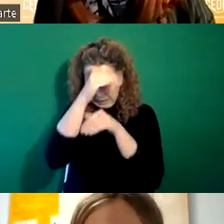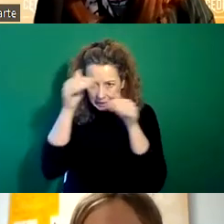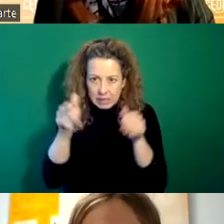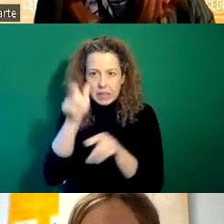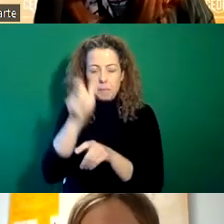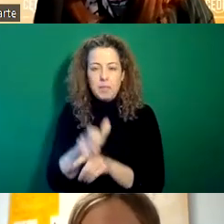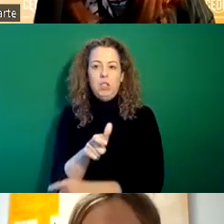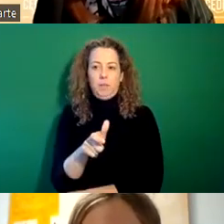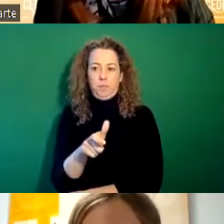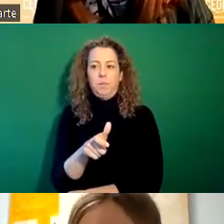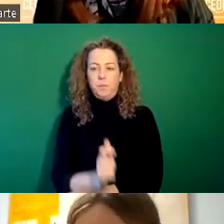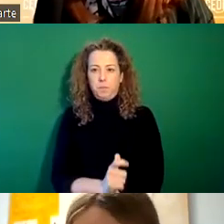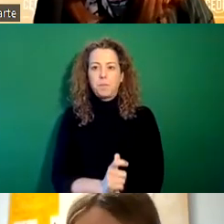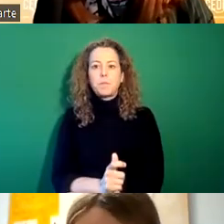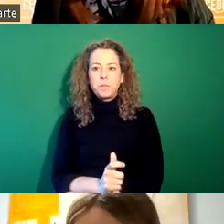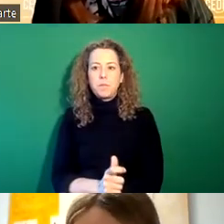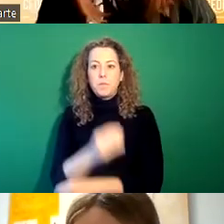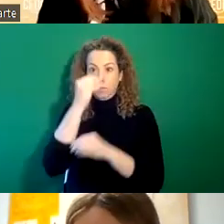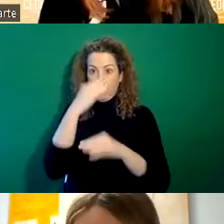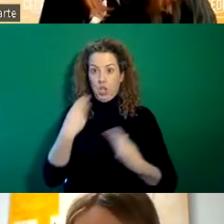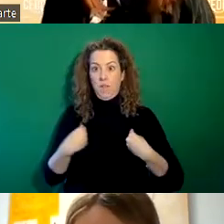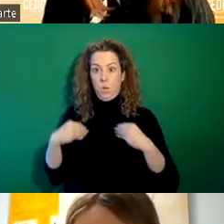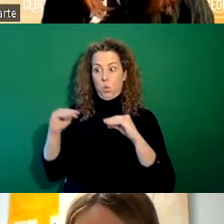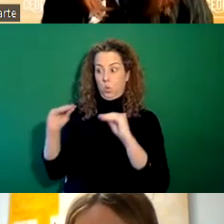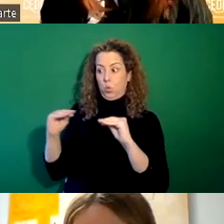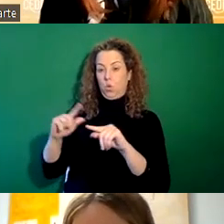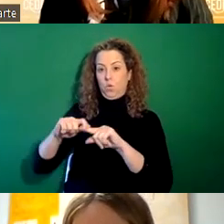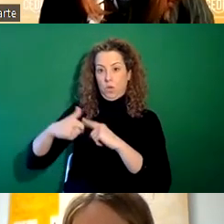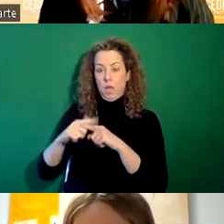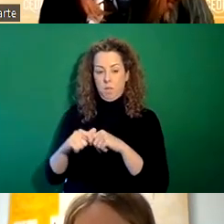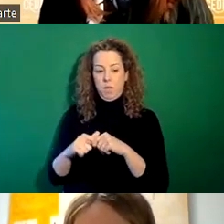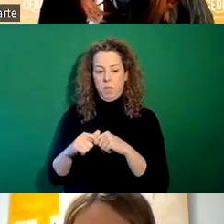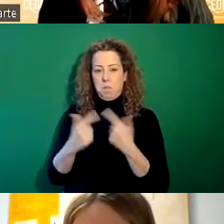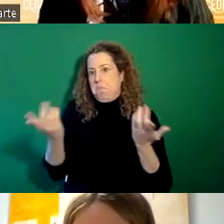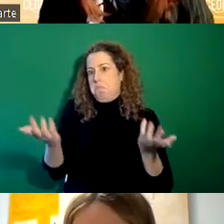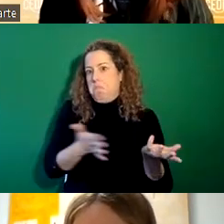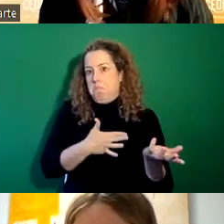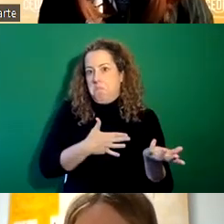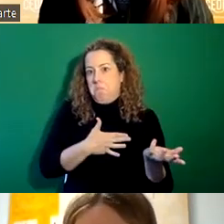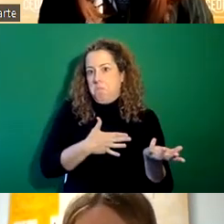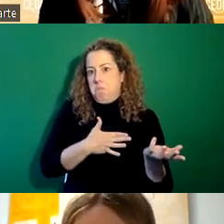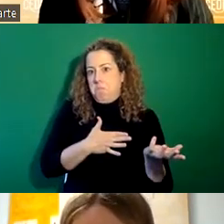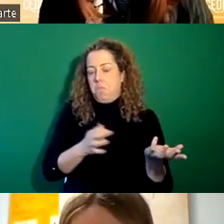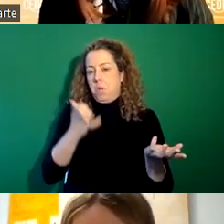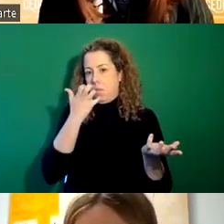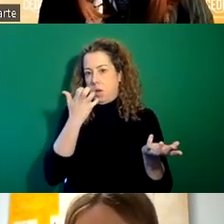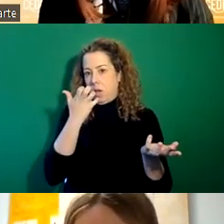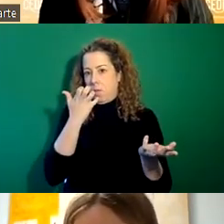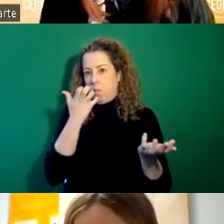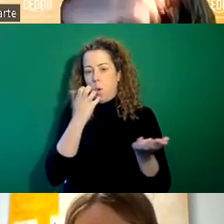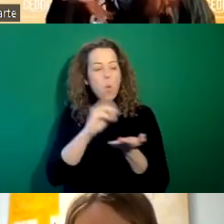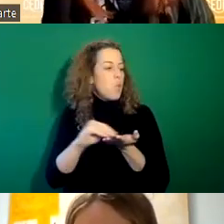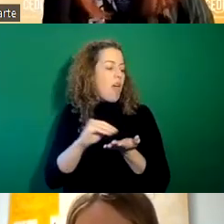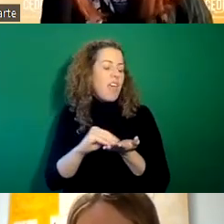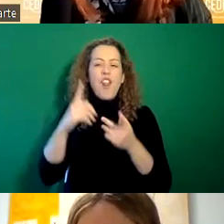persona. Desde la historia de vida que nos contaban las familias, pues les podíamos elaborar, por ejemplo, un pequeño cuaderno de